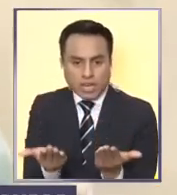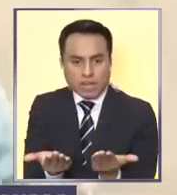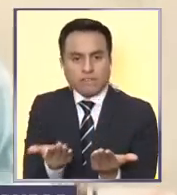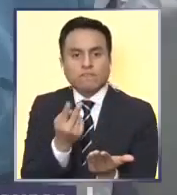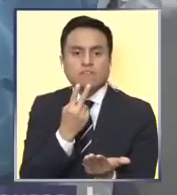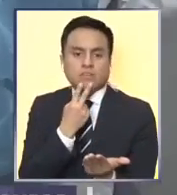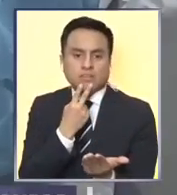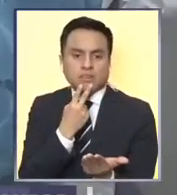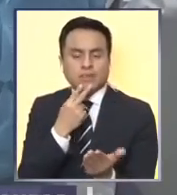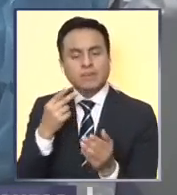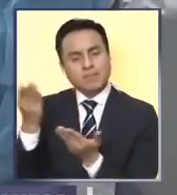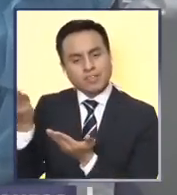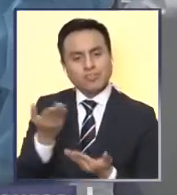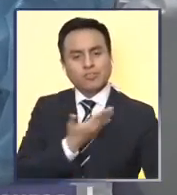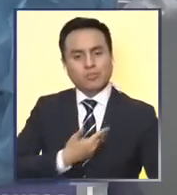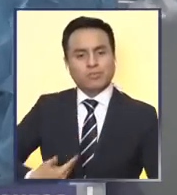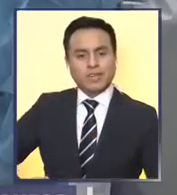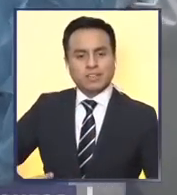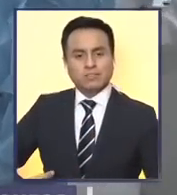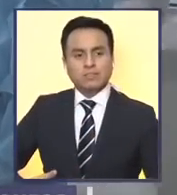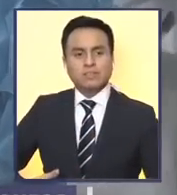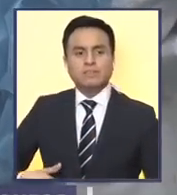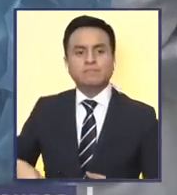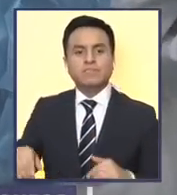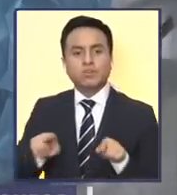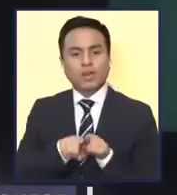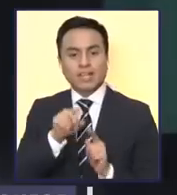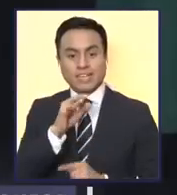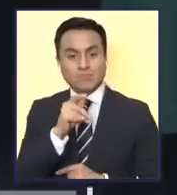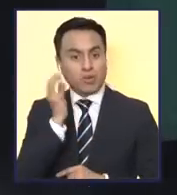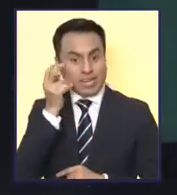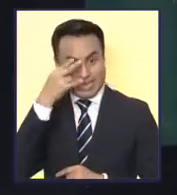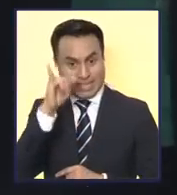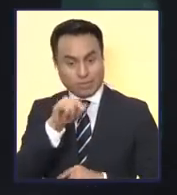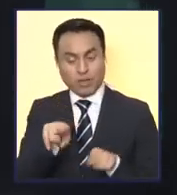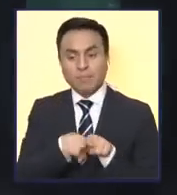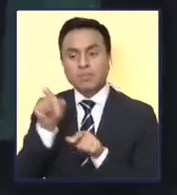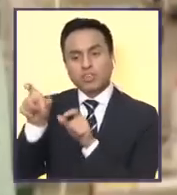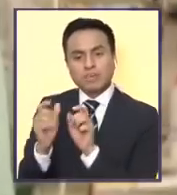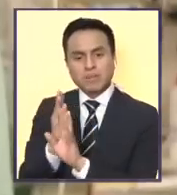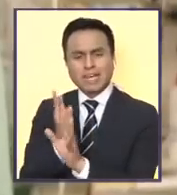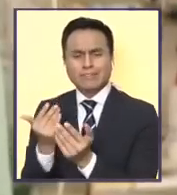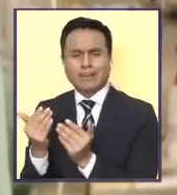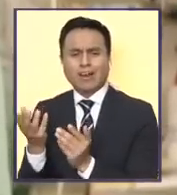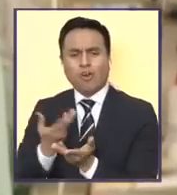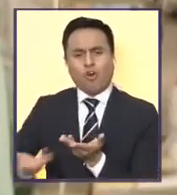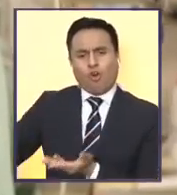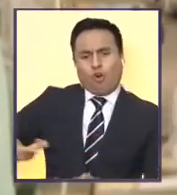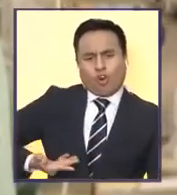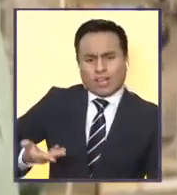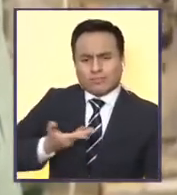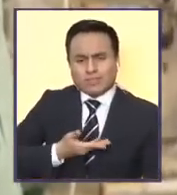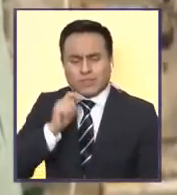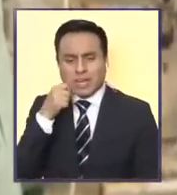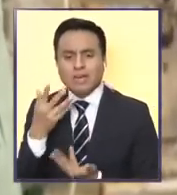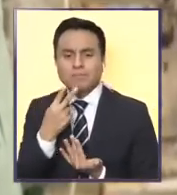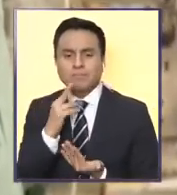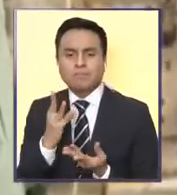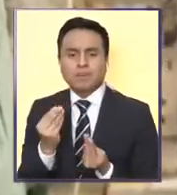invitación que hace el gobierno para que al igual que el curso los pacientes que esperan por un órgano puedan mejorar su calidad de